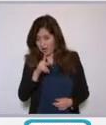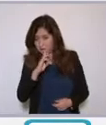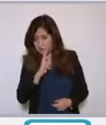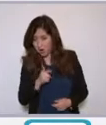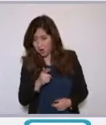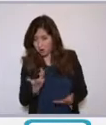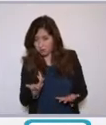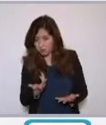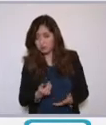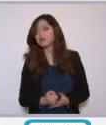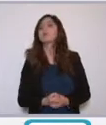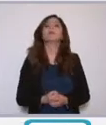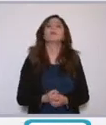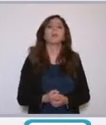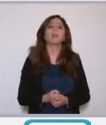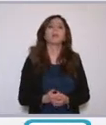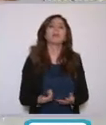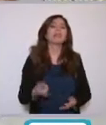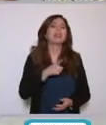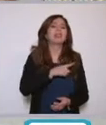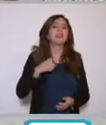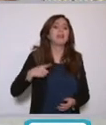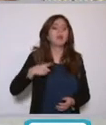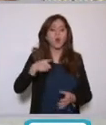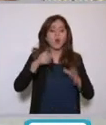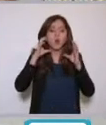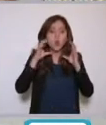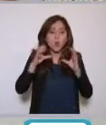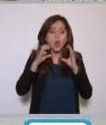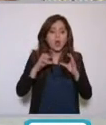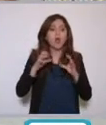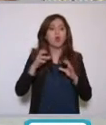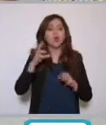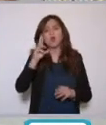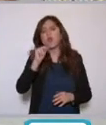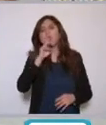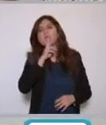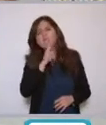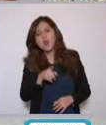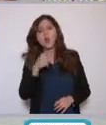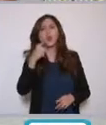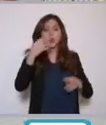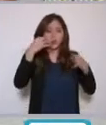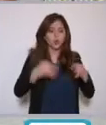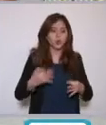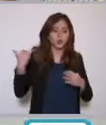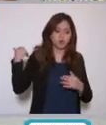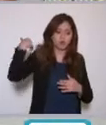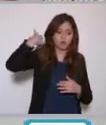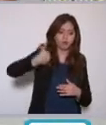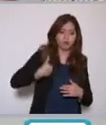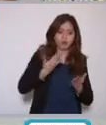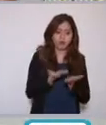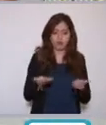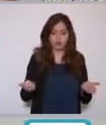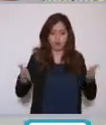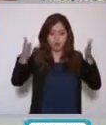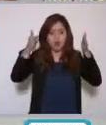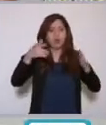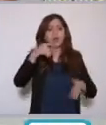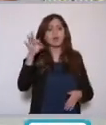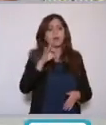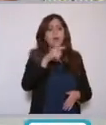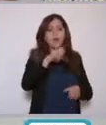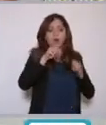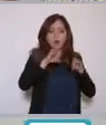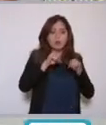mucho cuidado, Sí. ¿no? Tiene que ser algo muy construido, ¿no? De Ok. preferencia, ¿no? Algo mucho más cuadrado sin ser backpack. O sea, para la oficina a lo mejor